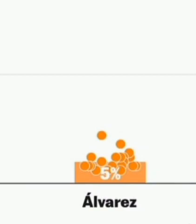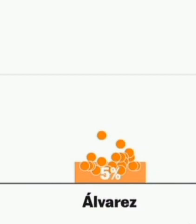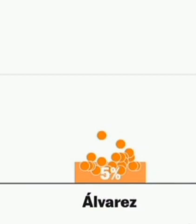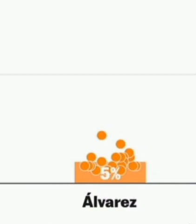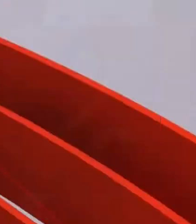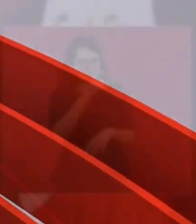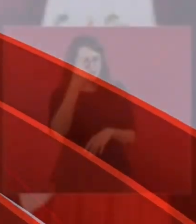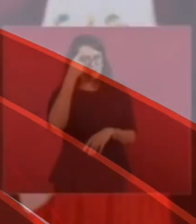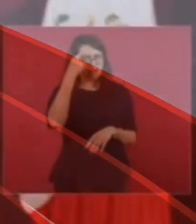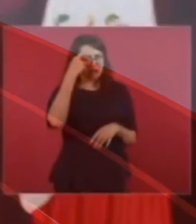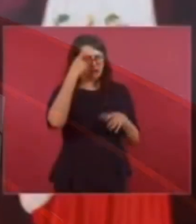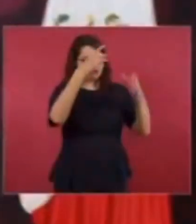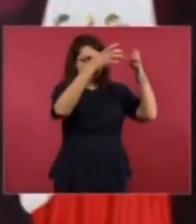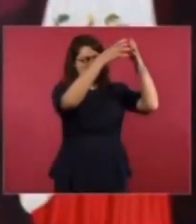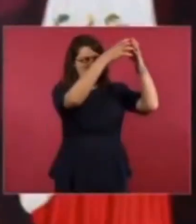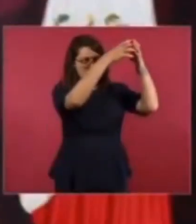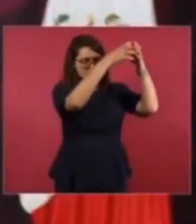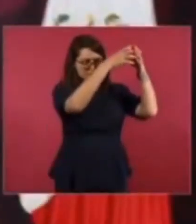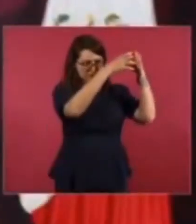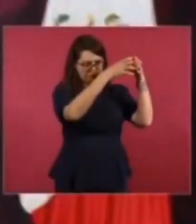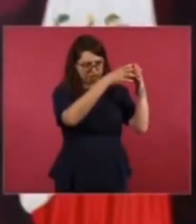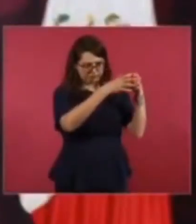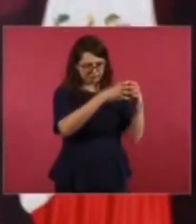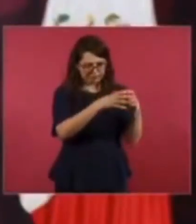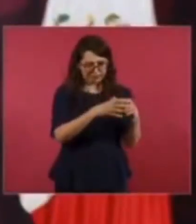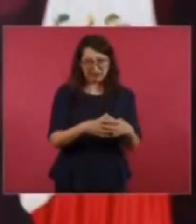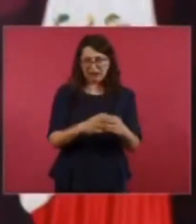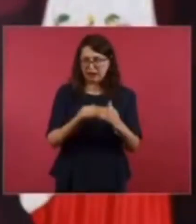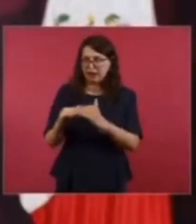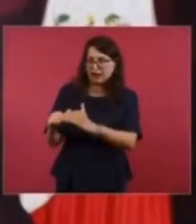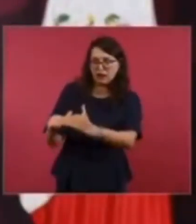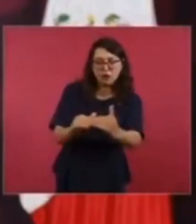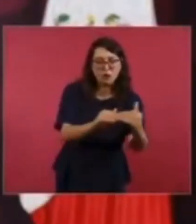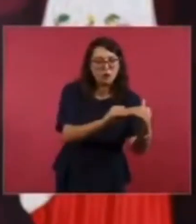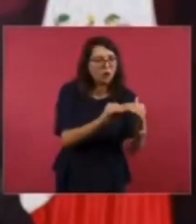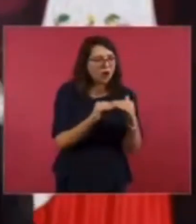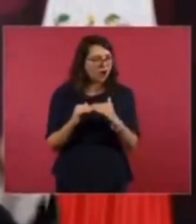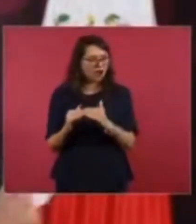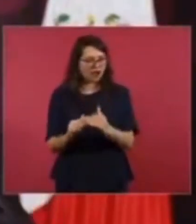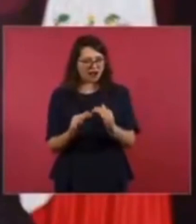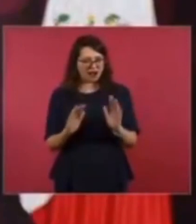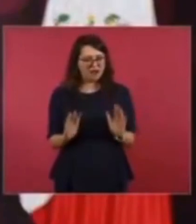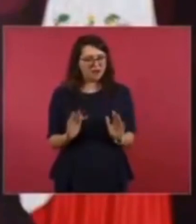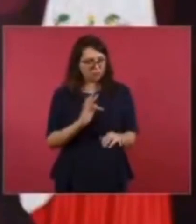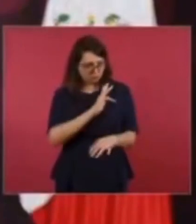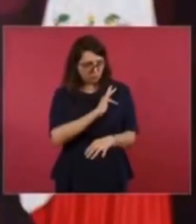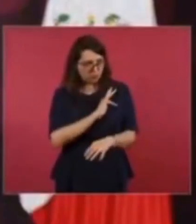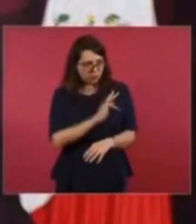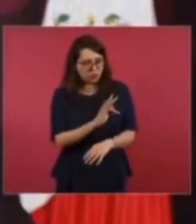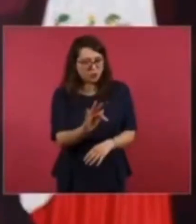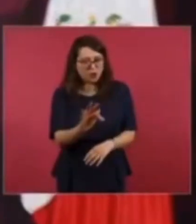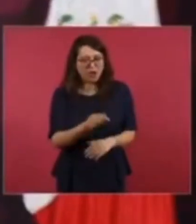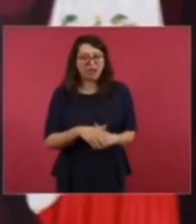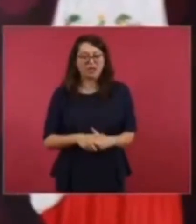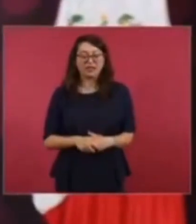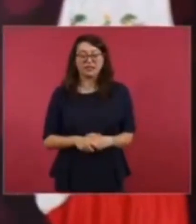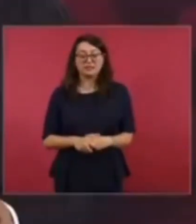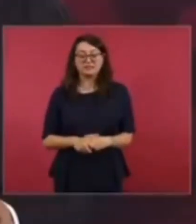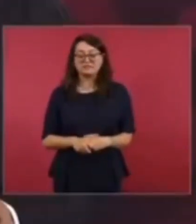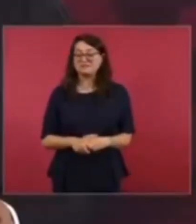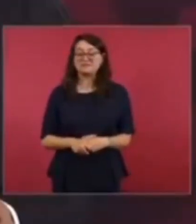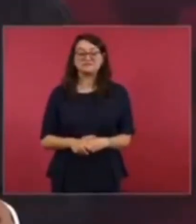fue lo que dijo el presidente Andrés Manuel López Obrador hoy. Por ejemplo, toda la campaña, ¿no? Presidente